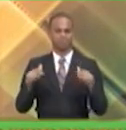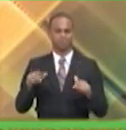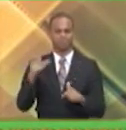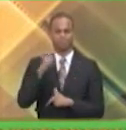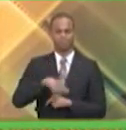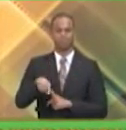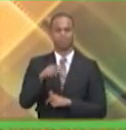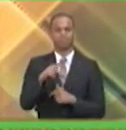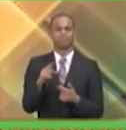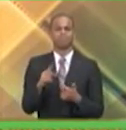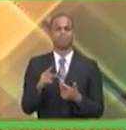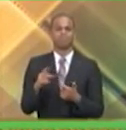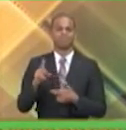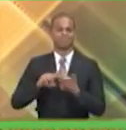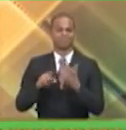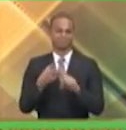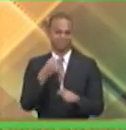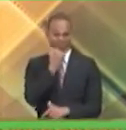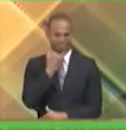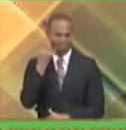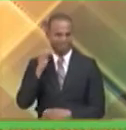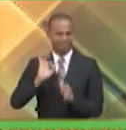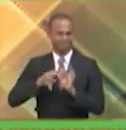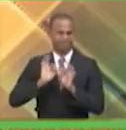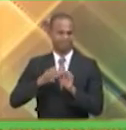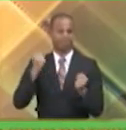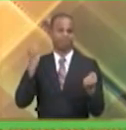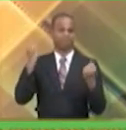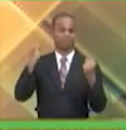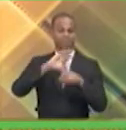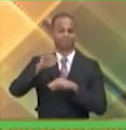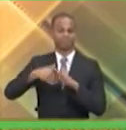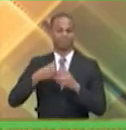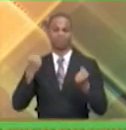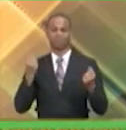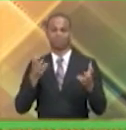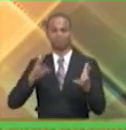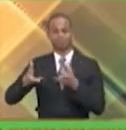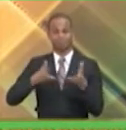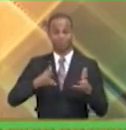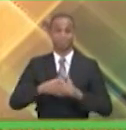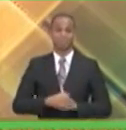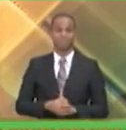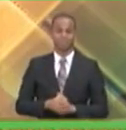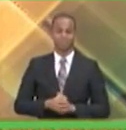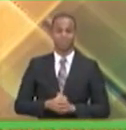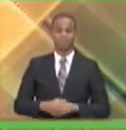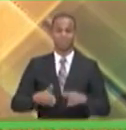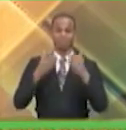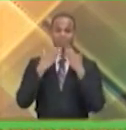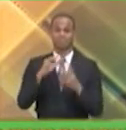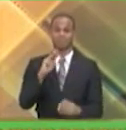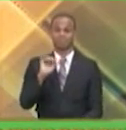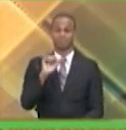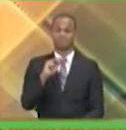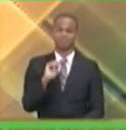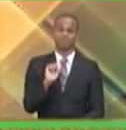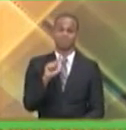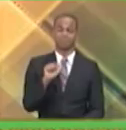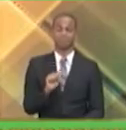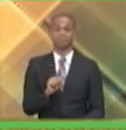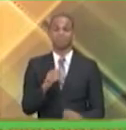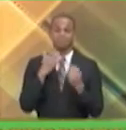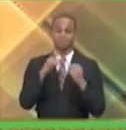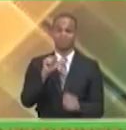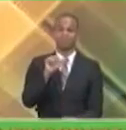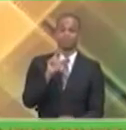los amigos de Joel, que está ahí traduciendo todo esto que estamos diciendo. Gracias, Manuel, gracias,